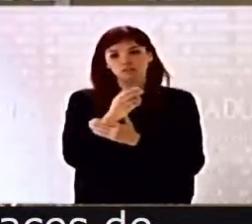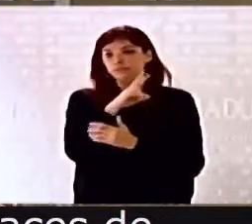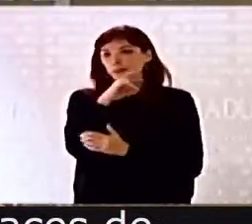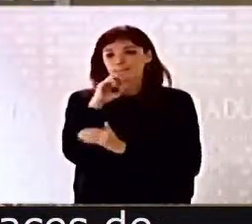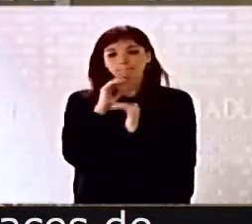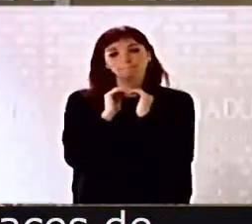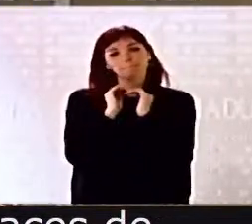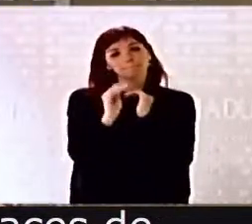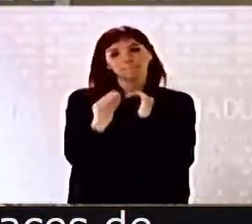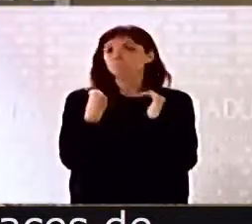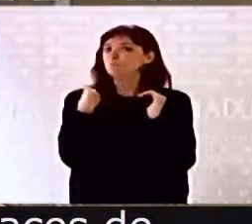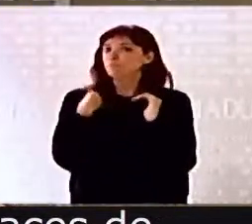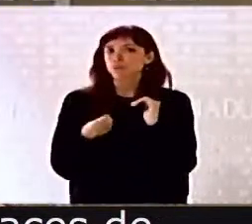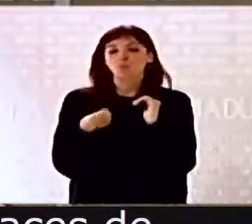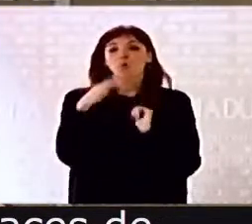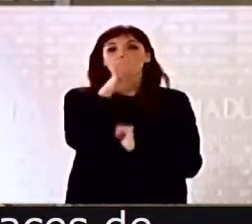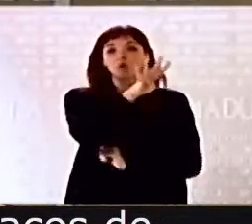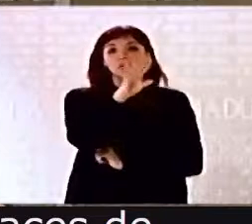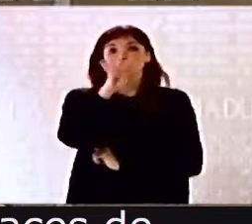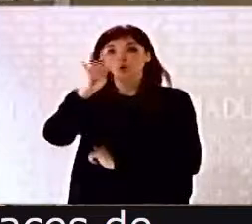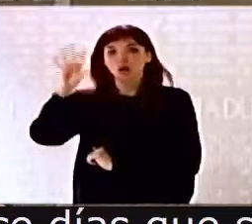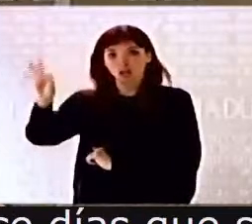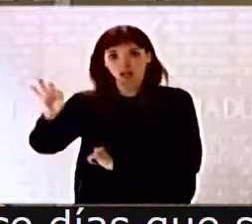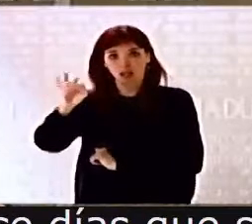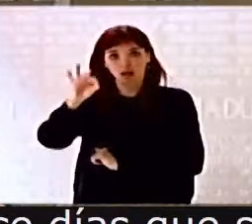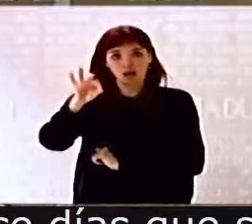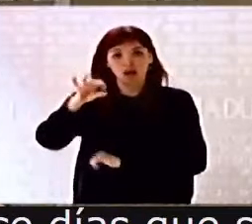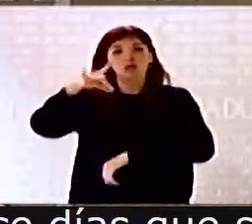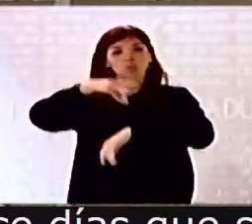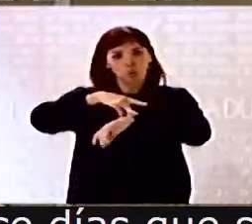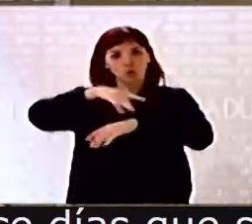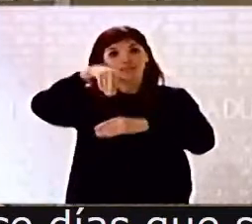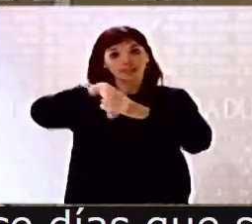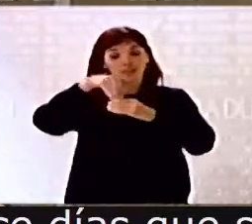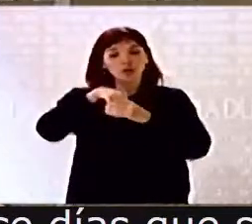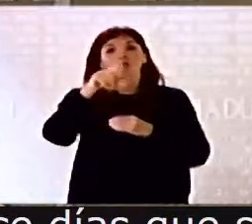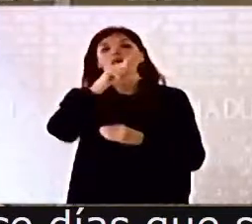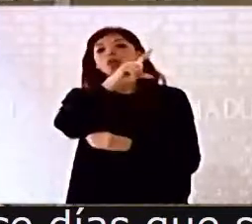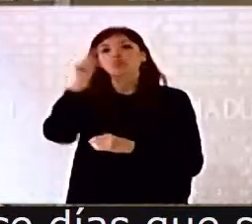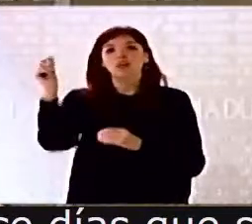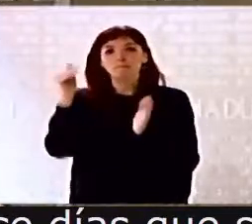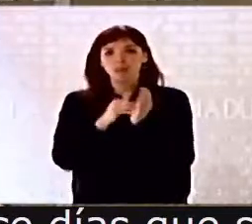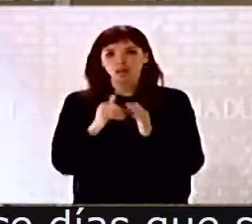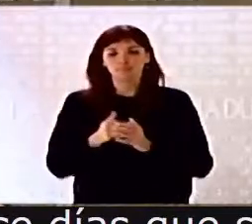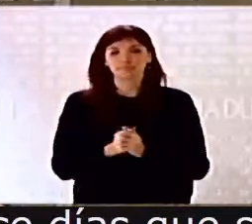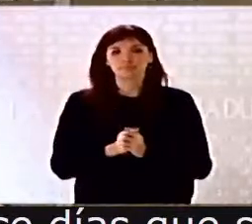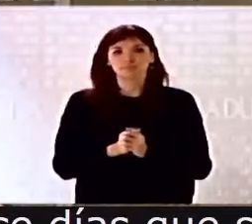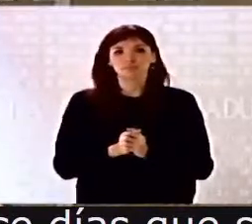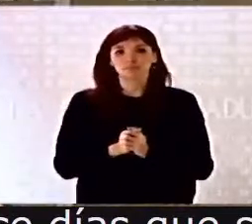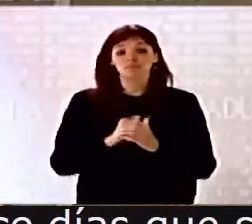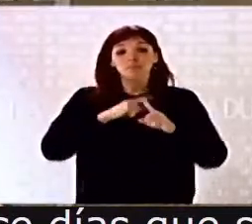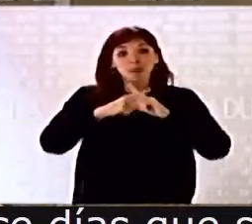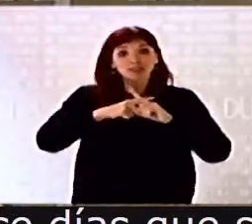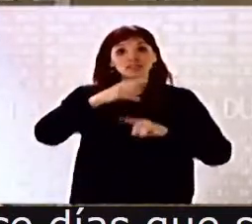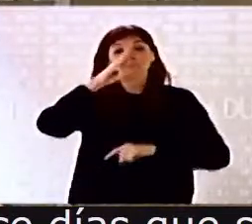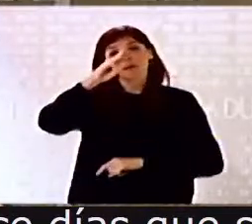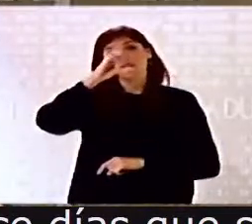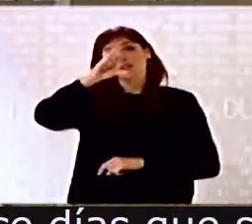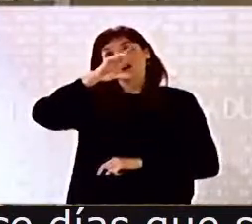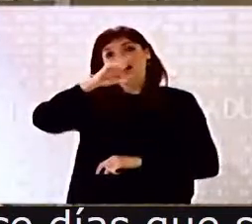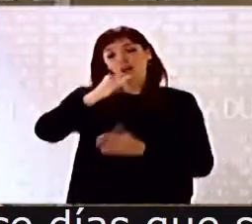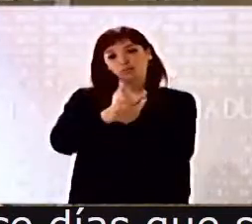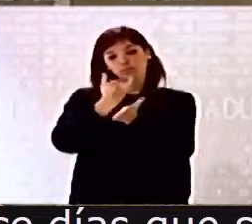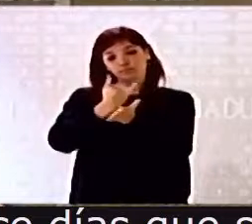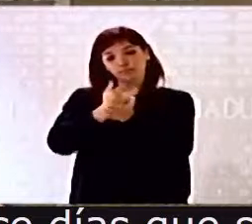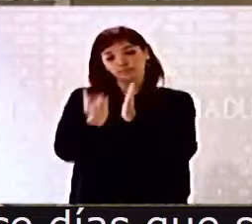en los 440 casos por cada 100.000 habitantes, con una tasa de positividad de la PCR de